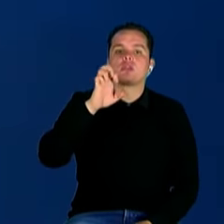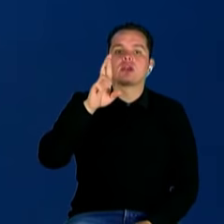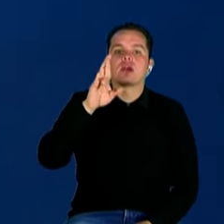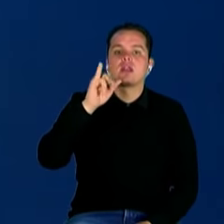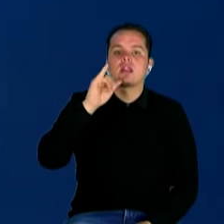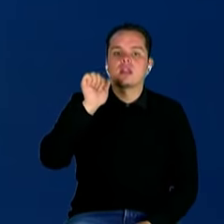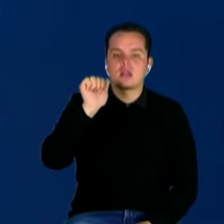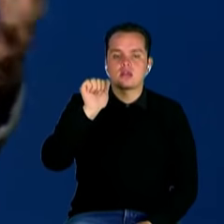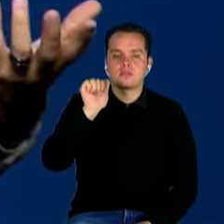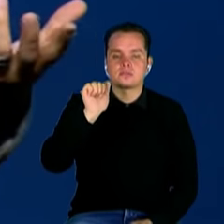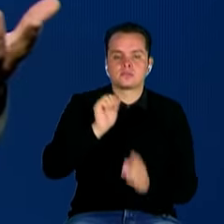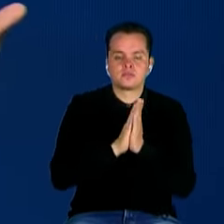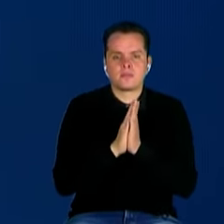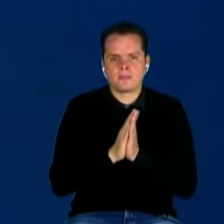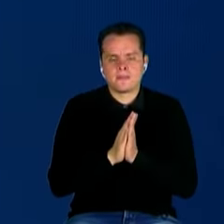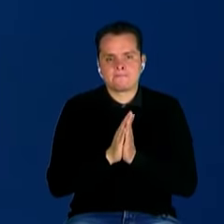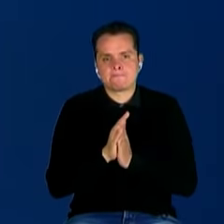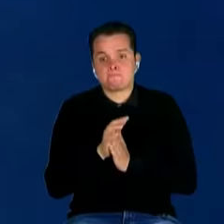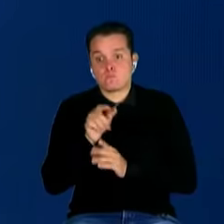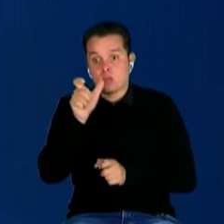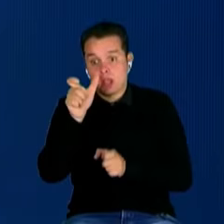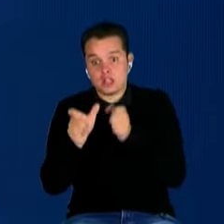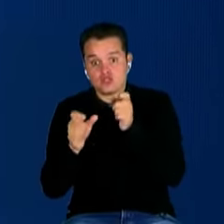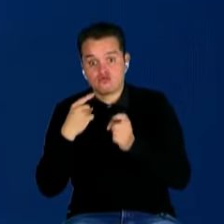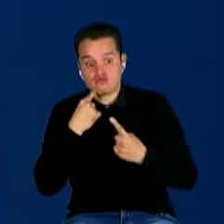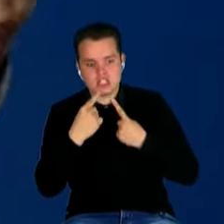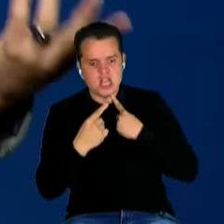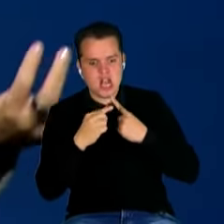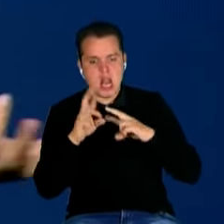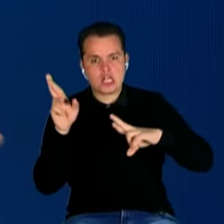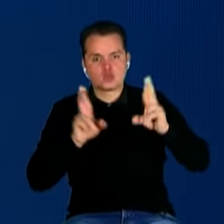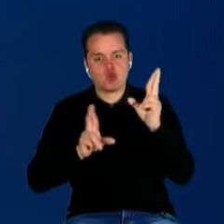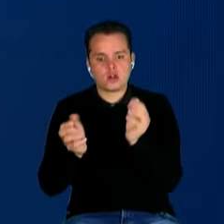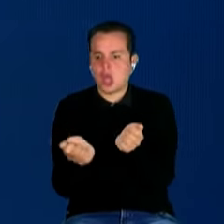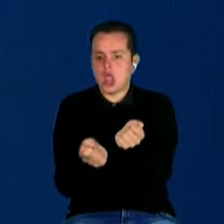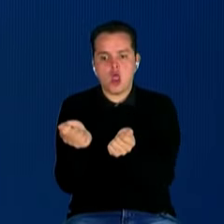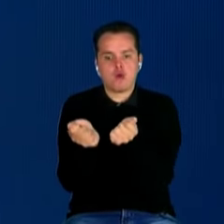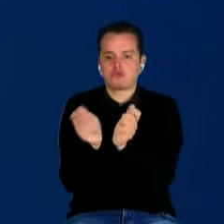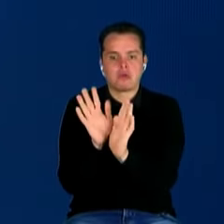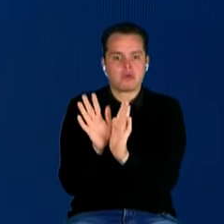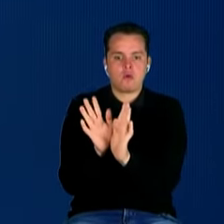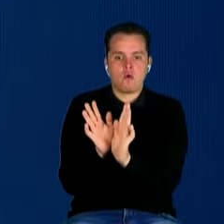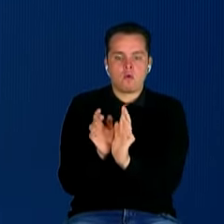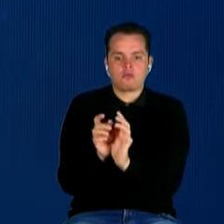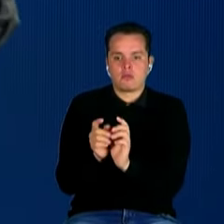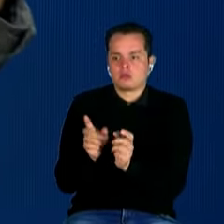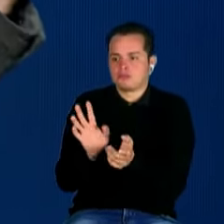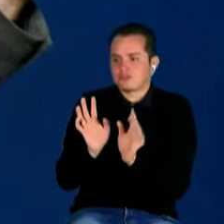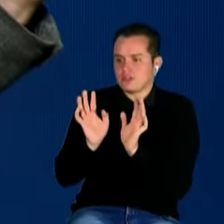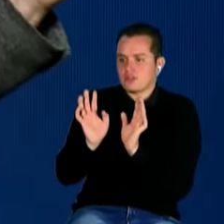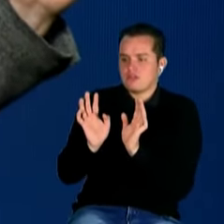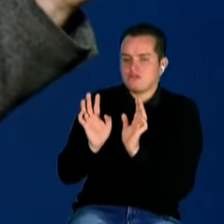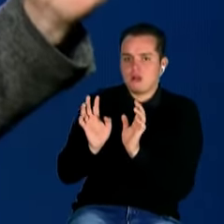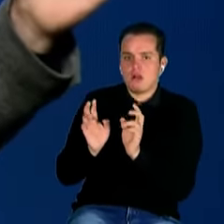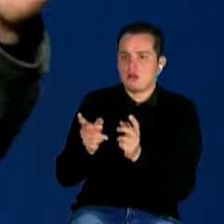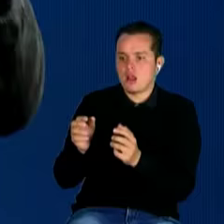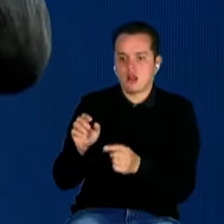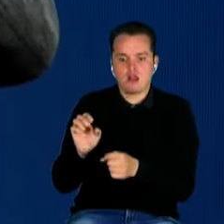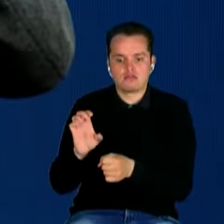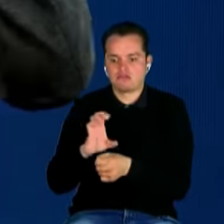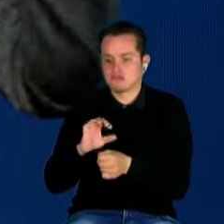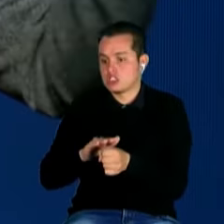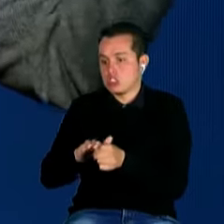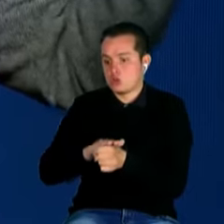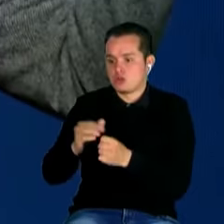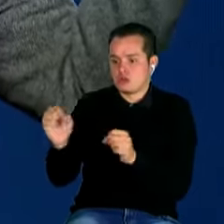Ahora, ellos decían que la suerte no la podían controlar, no era algo del azar, simplemente circunstancias